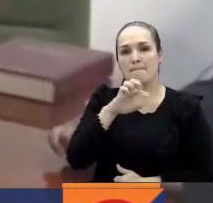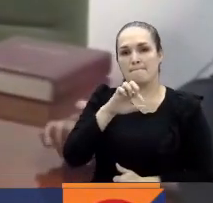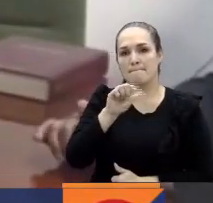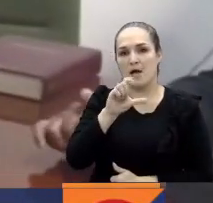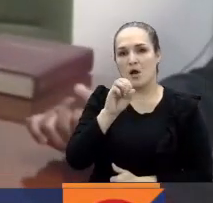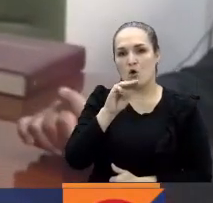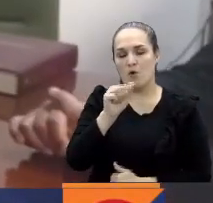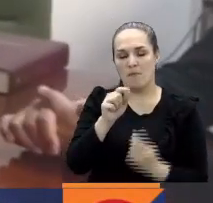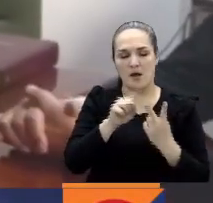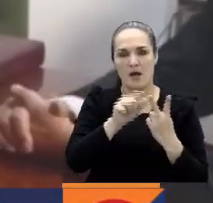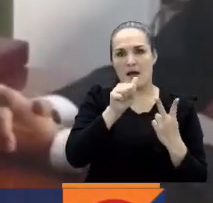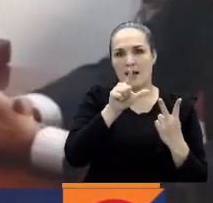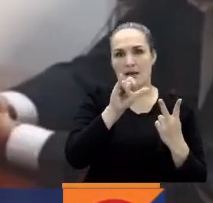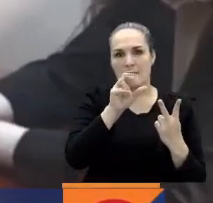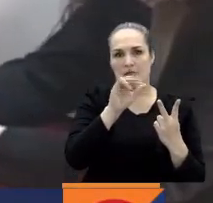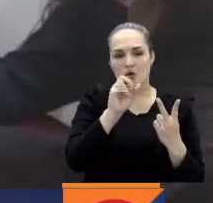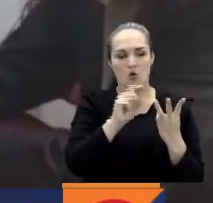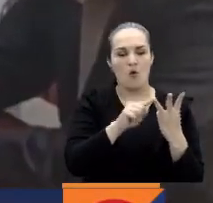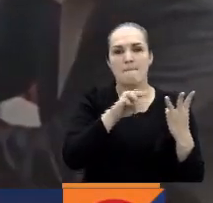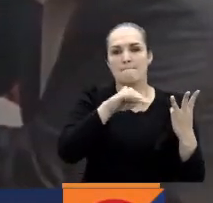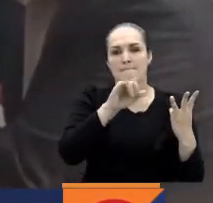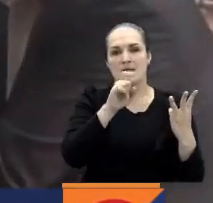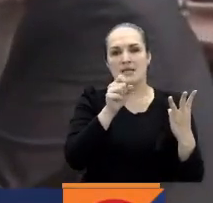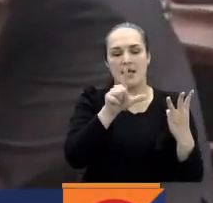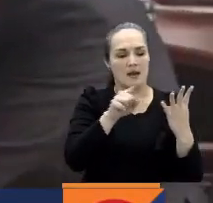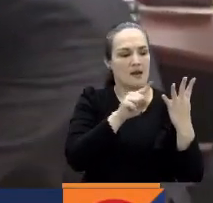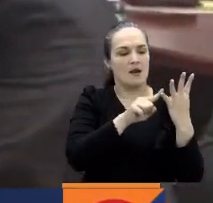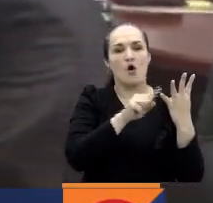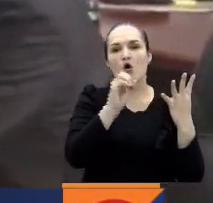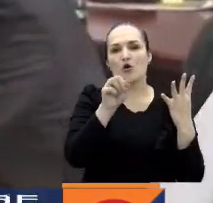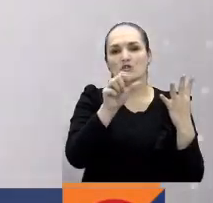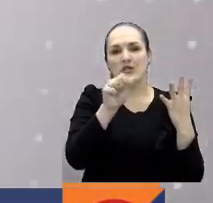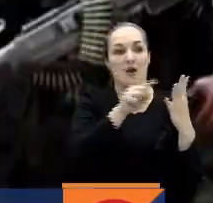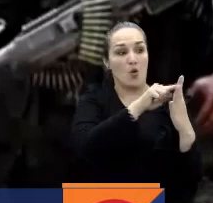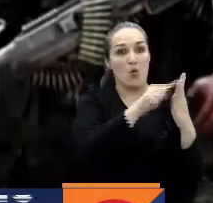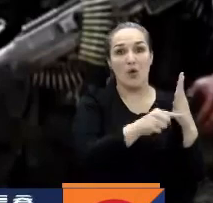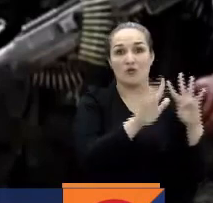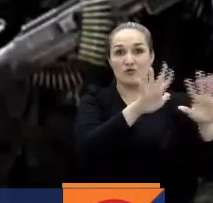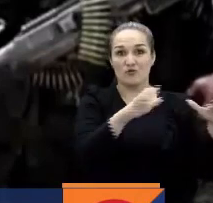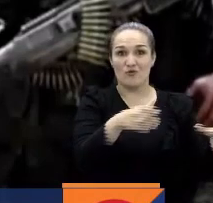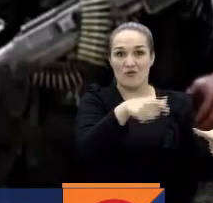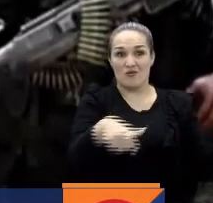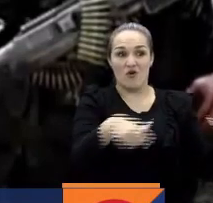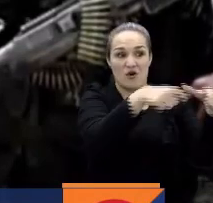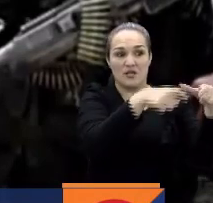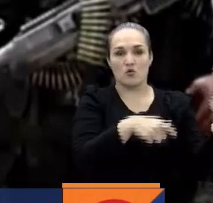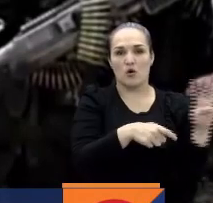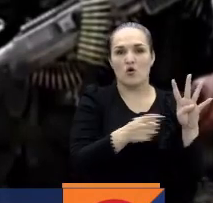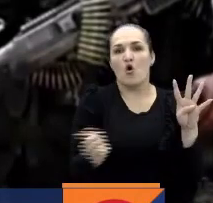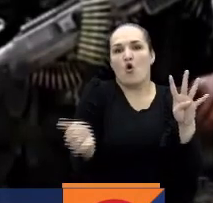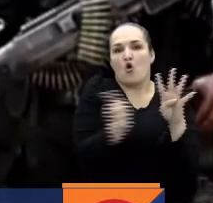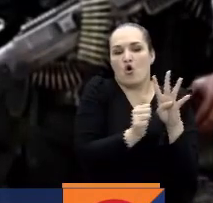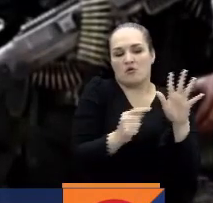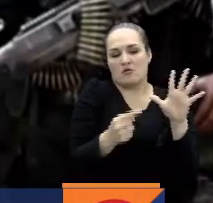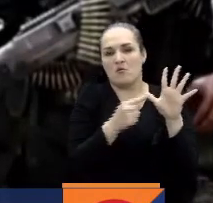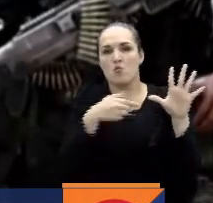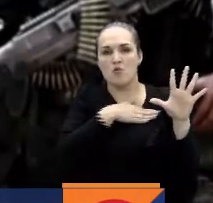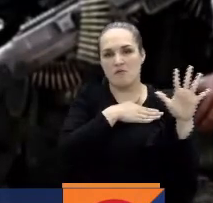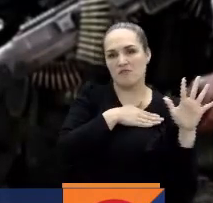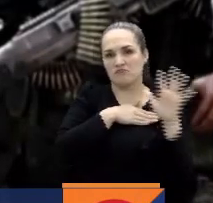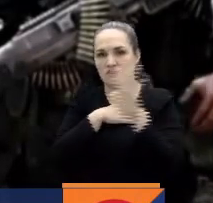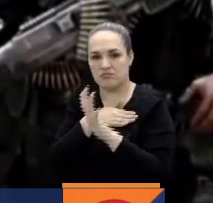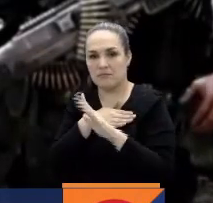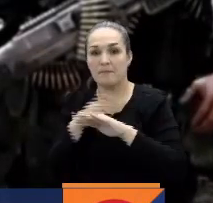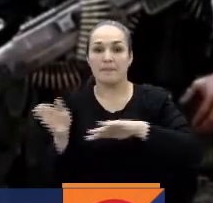Alirio Barrera, Miguel Uribe y Óscar Darío Pérez. Las disidencias de las FARC, encabezada por alias